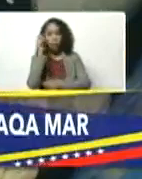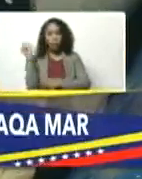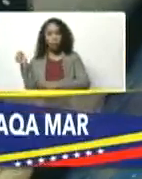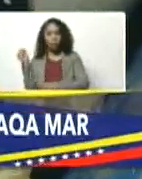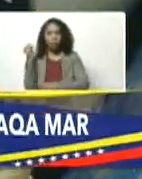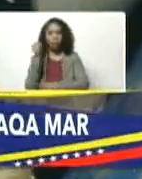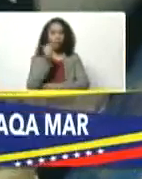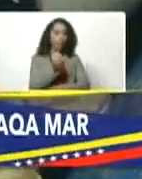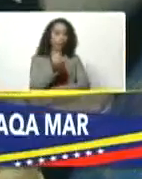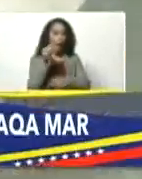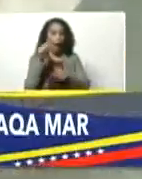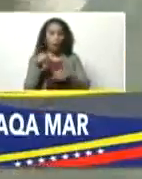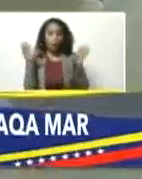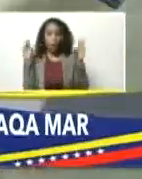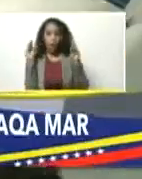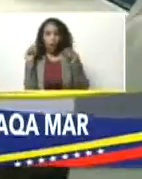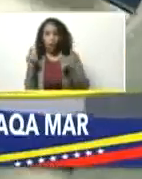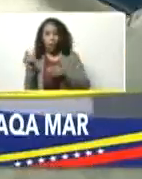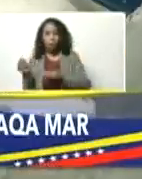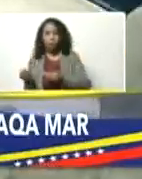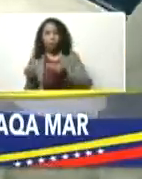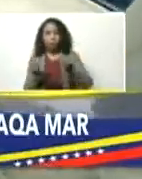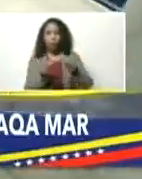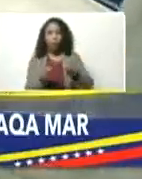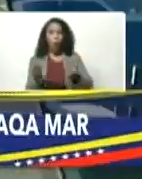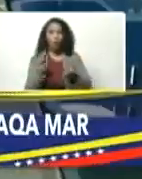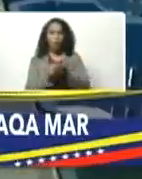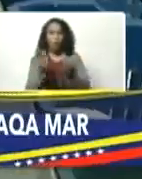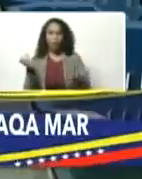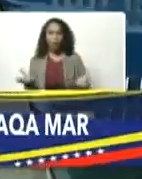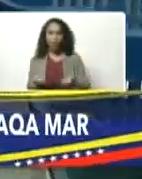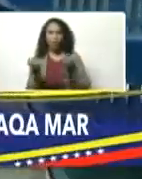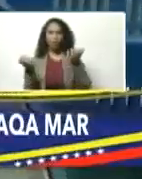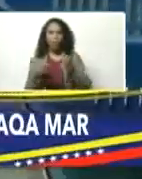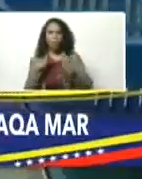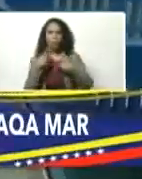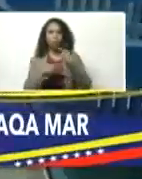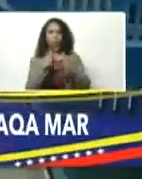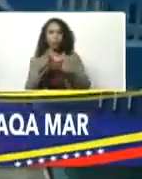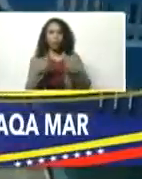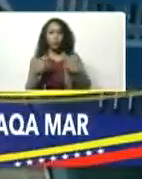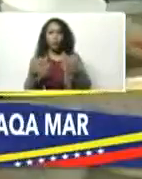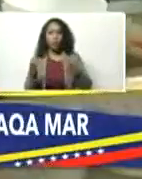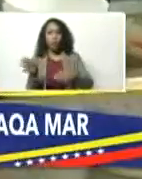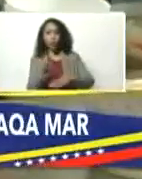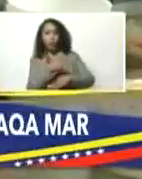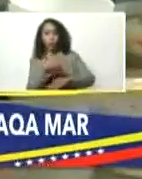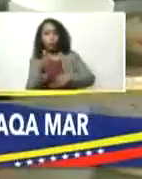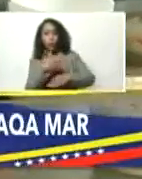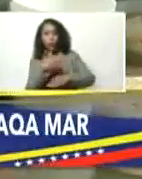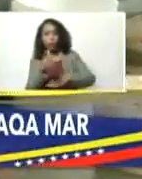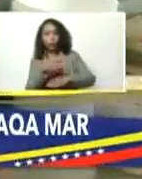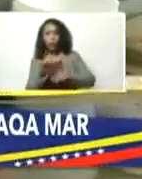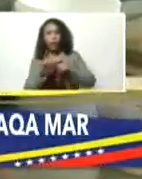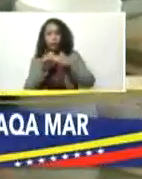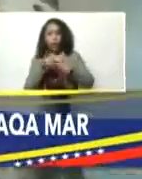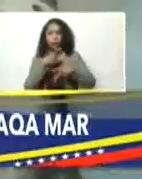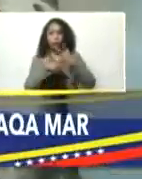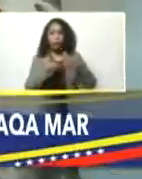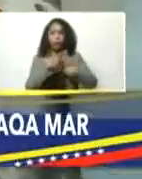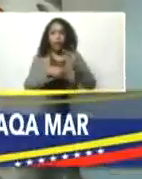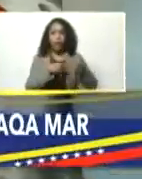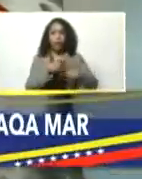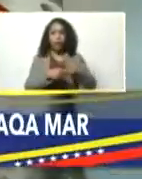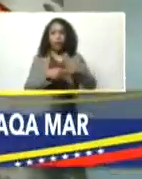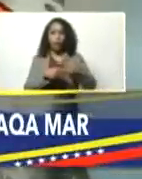hacia la empresa. Nuevamente se cocina, se pasa por un proceso de refrescamiento. Iniciamos el proceso productivo con un